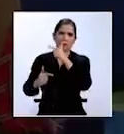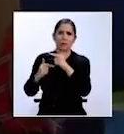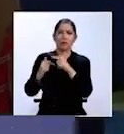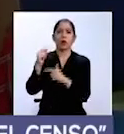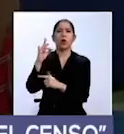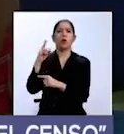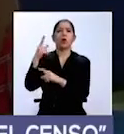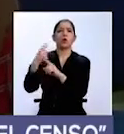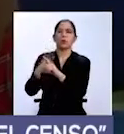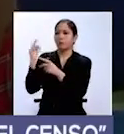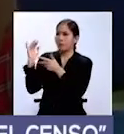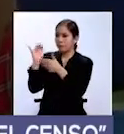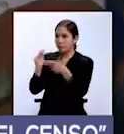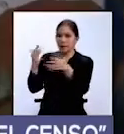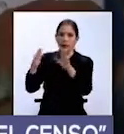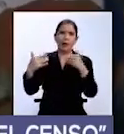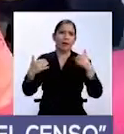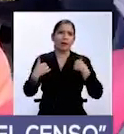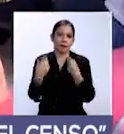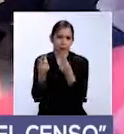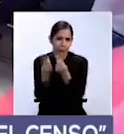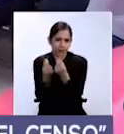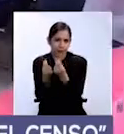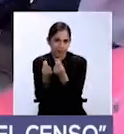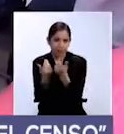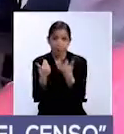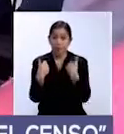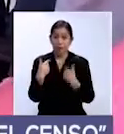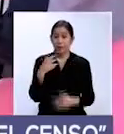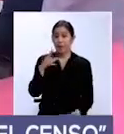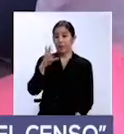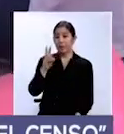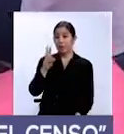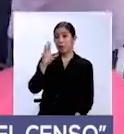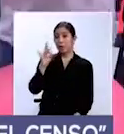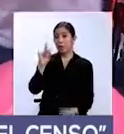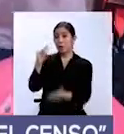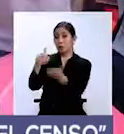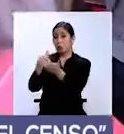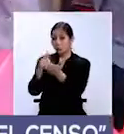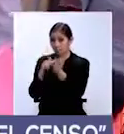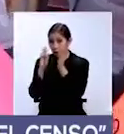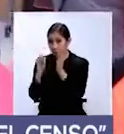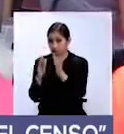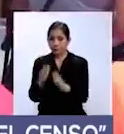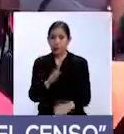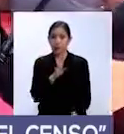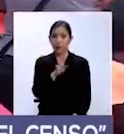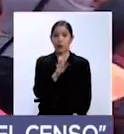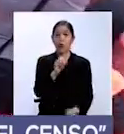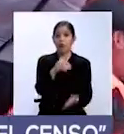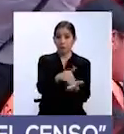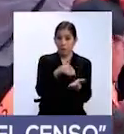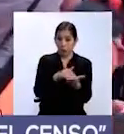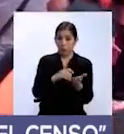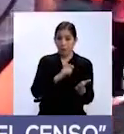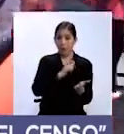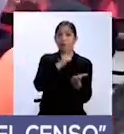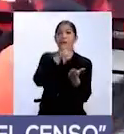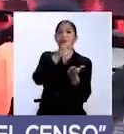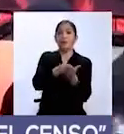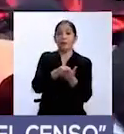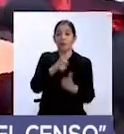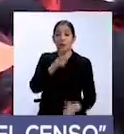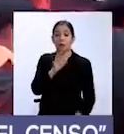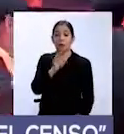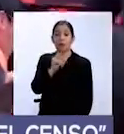millones que estamos utilizando, 40 millones corresponden a BID, al